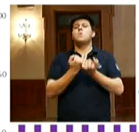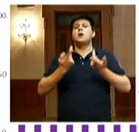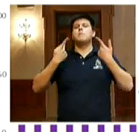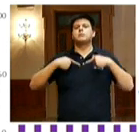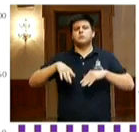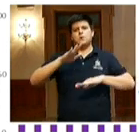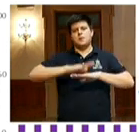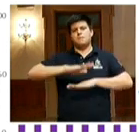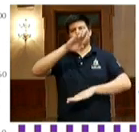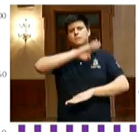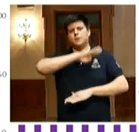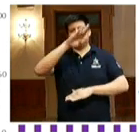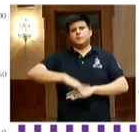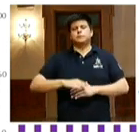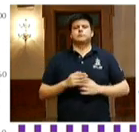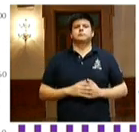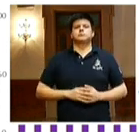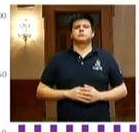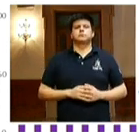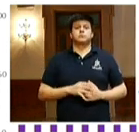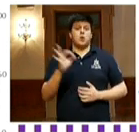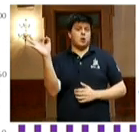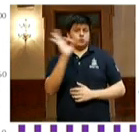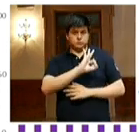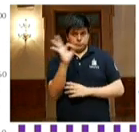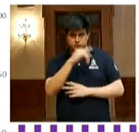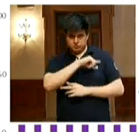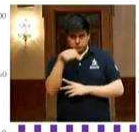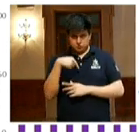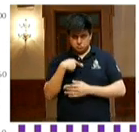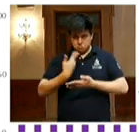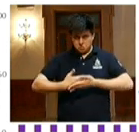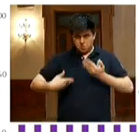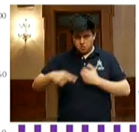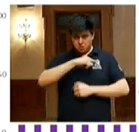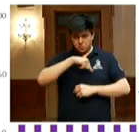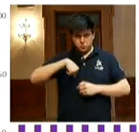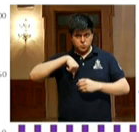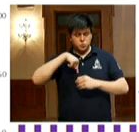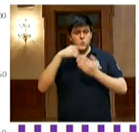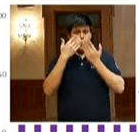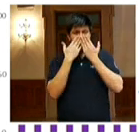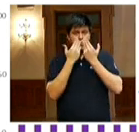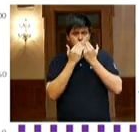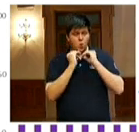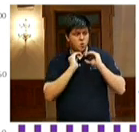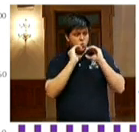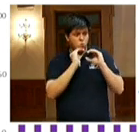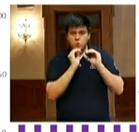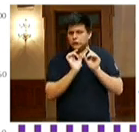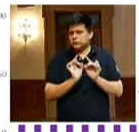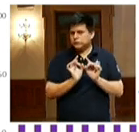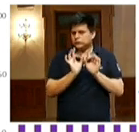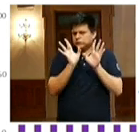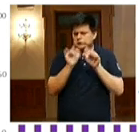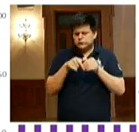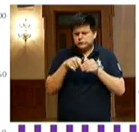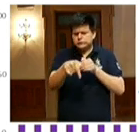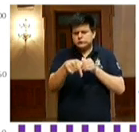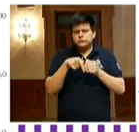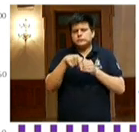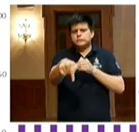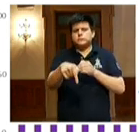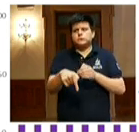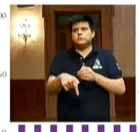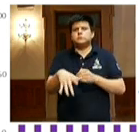defunciones si nosotros hoy no ponemos un remedio a esto en algún momento dado puede